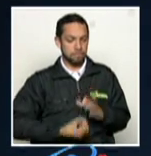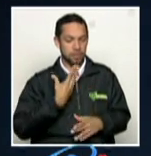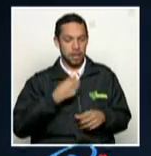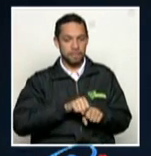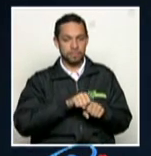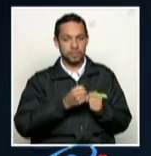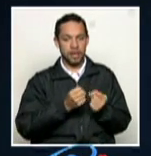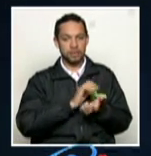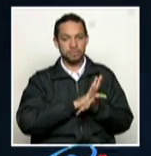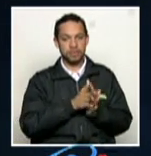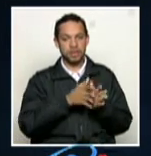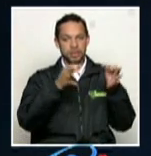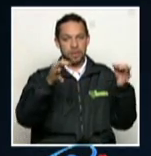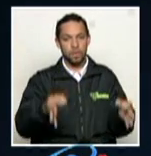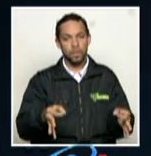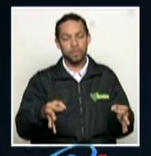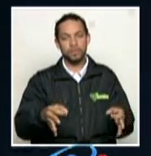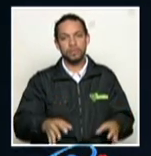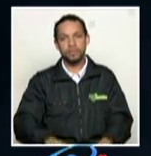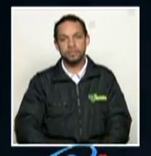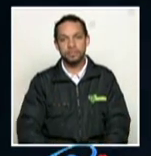la felicidad que buscamos.